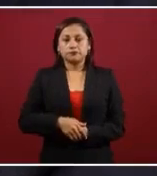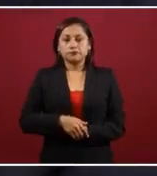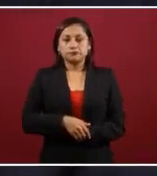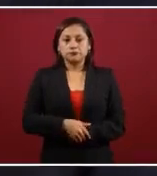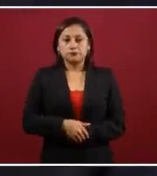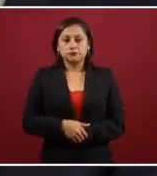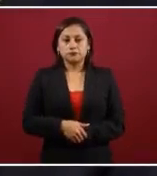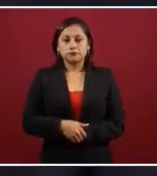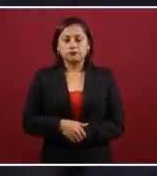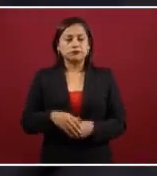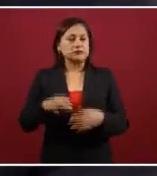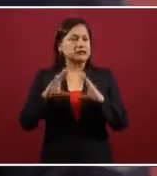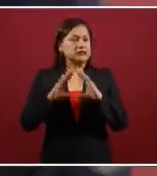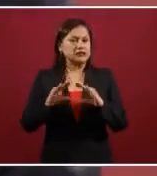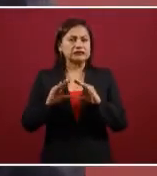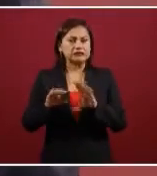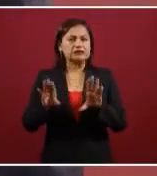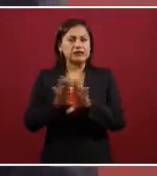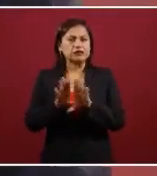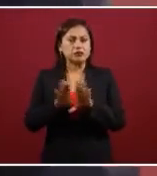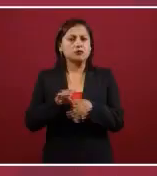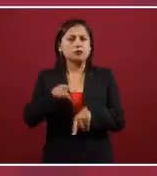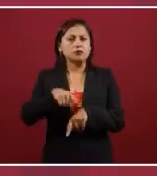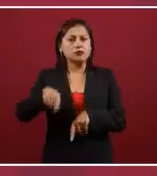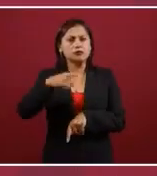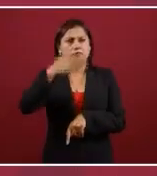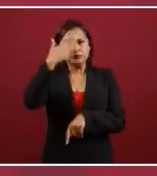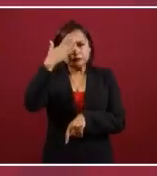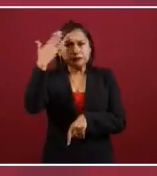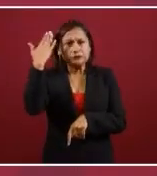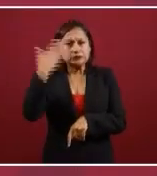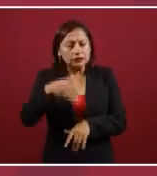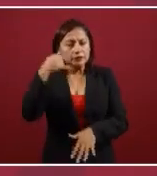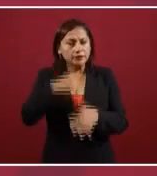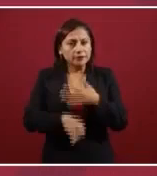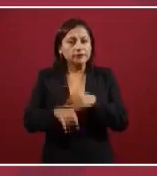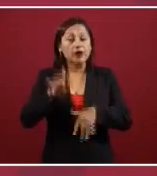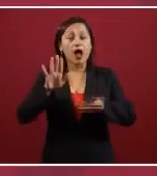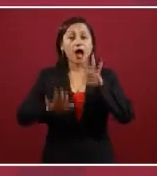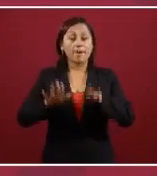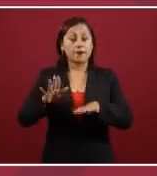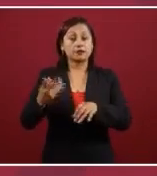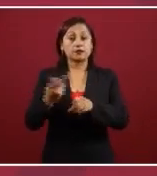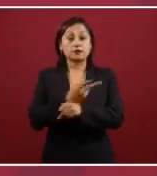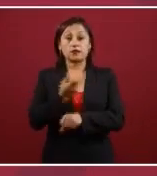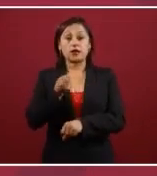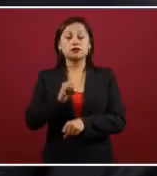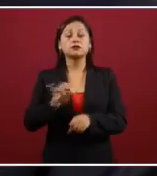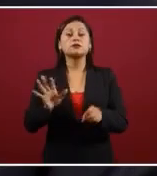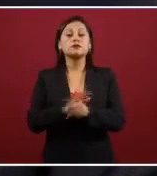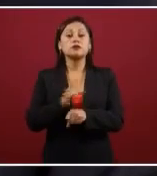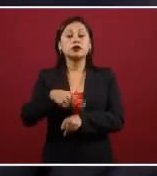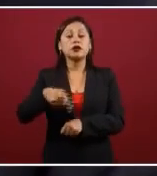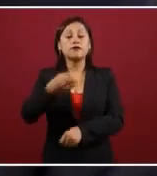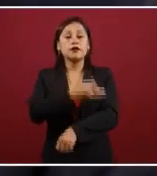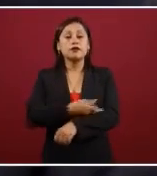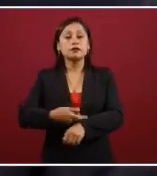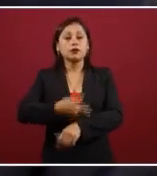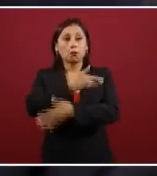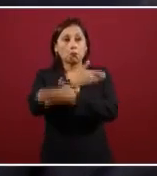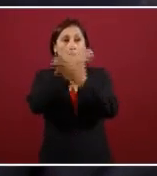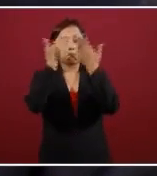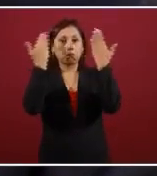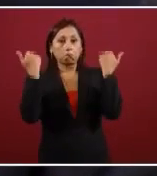a veces es porque no se tiene información de que eso es indebido, mal visto,